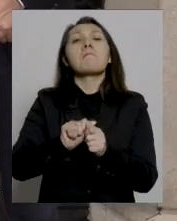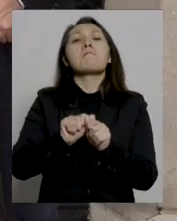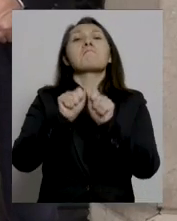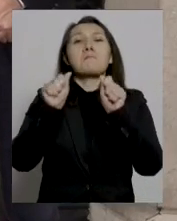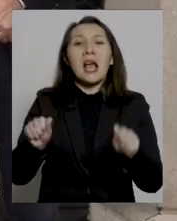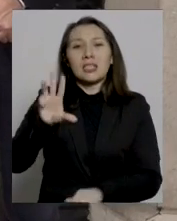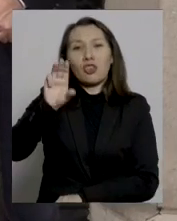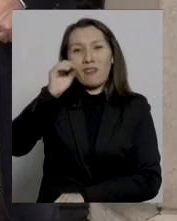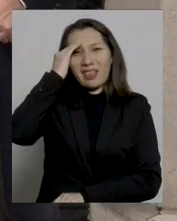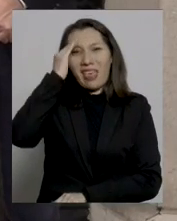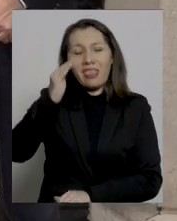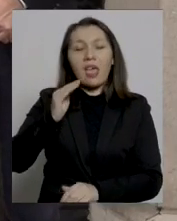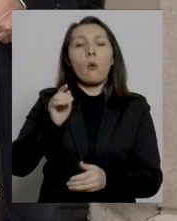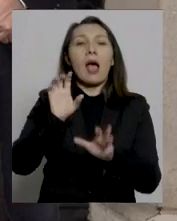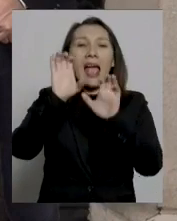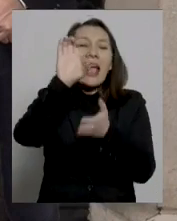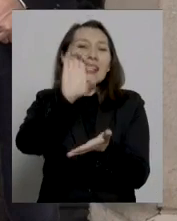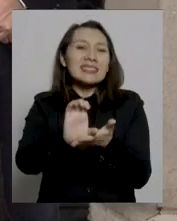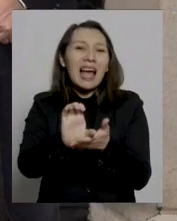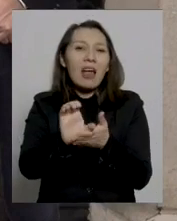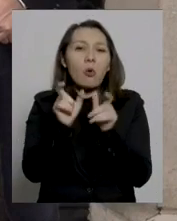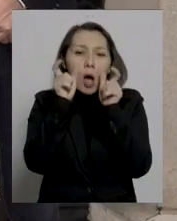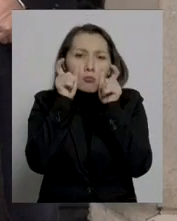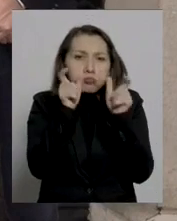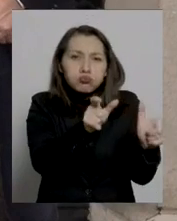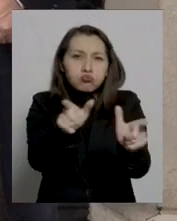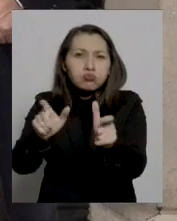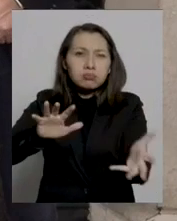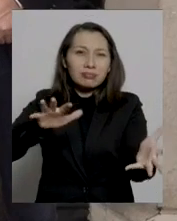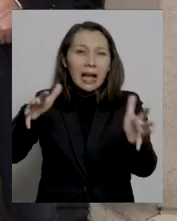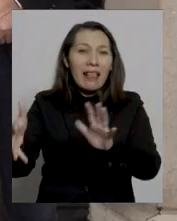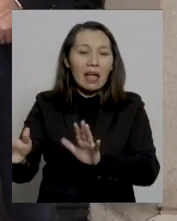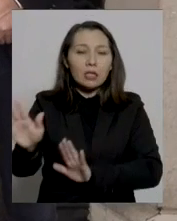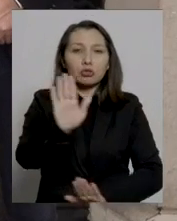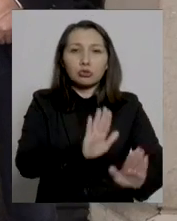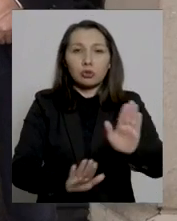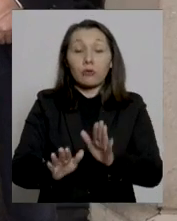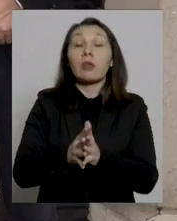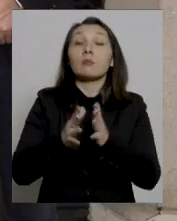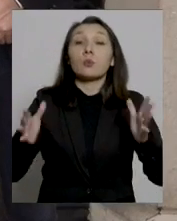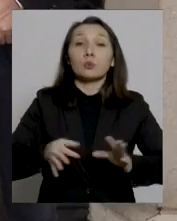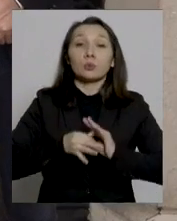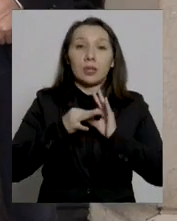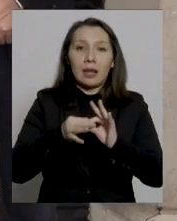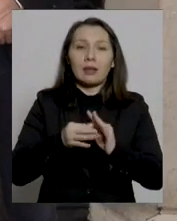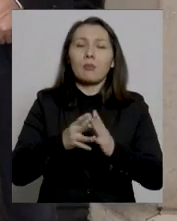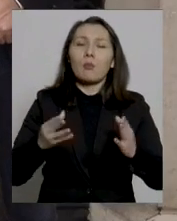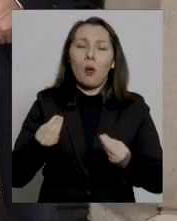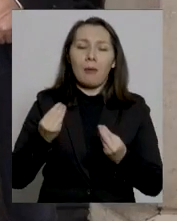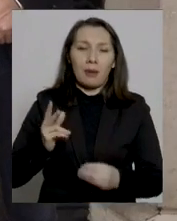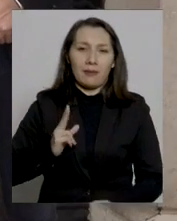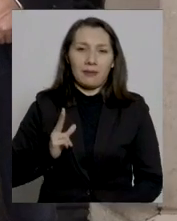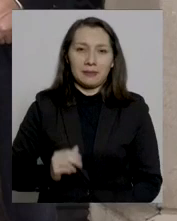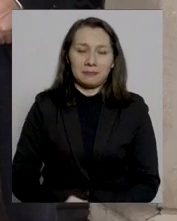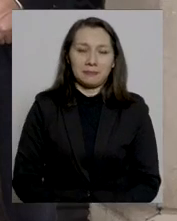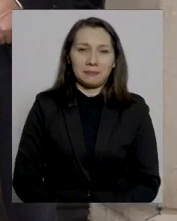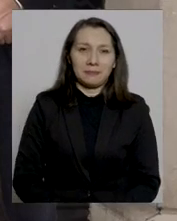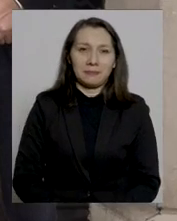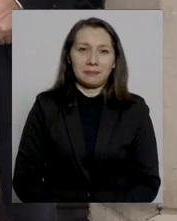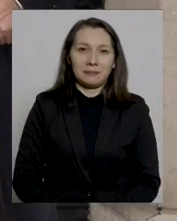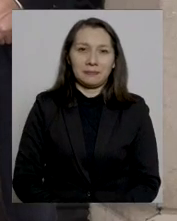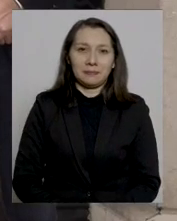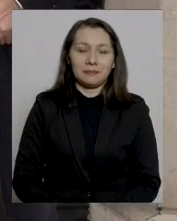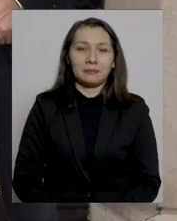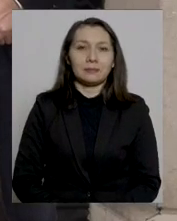días este estado de excepción constitucional de catástrofe. Muchas gracias, muy amable.